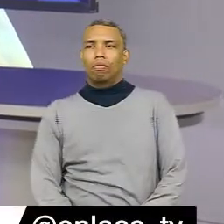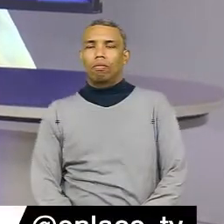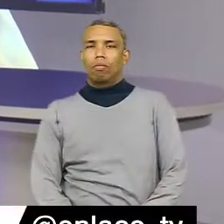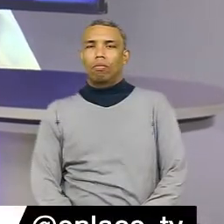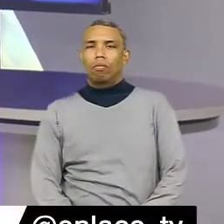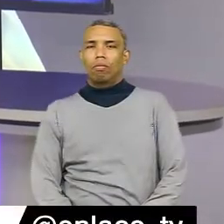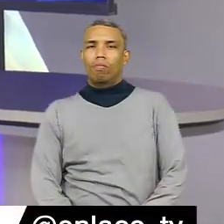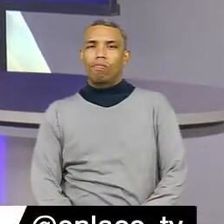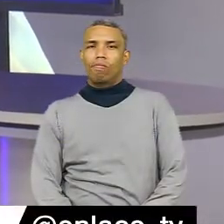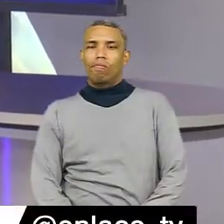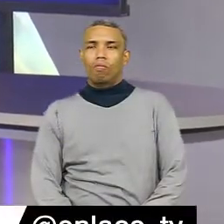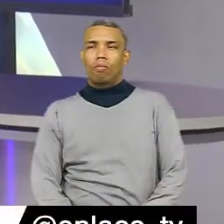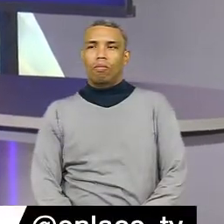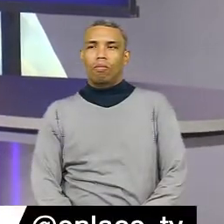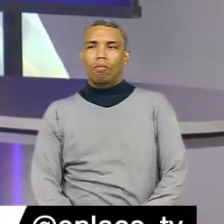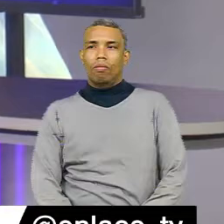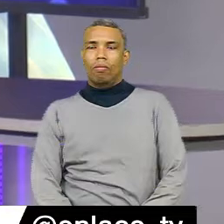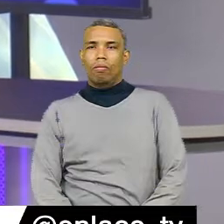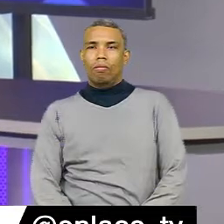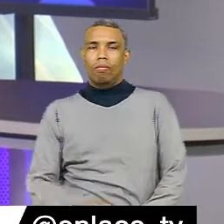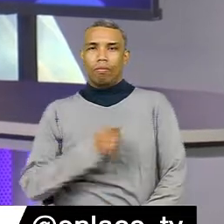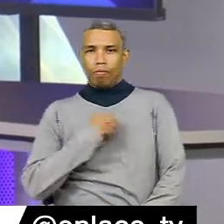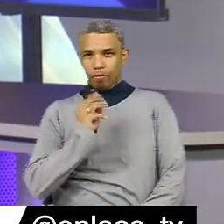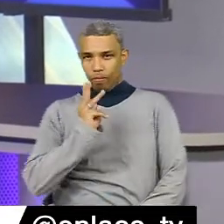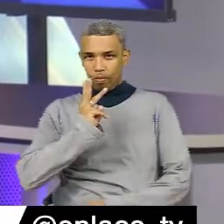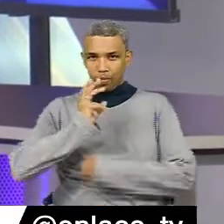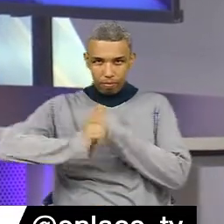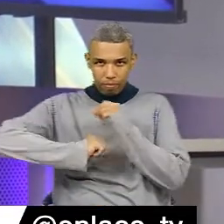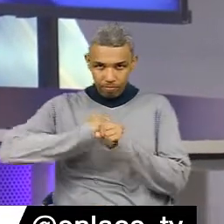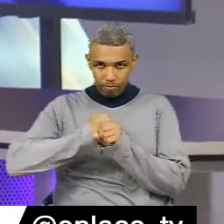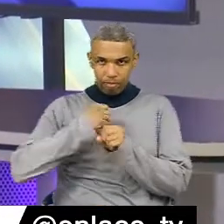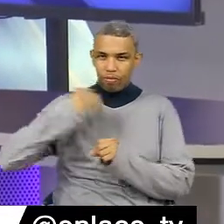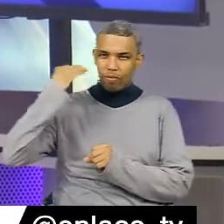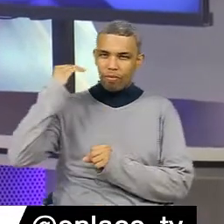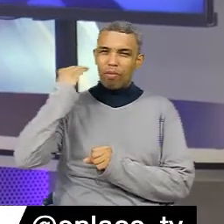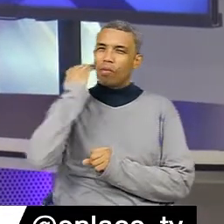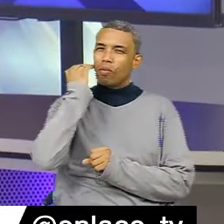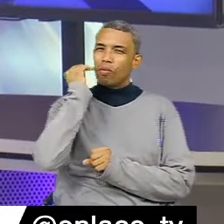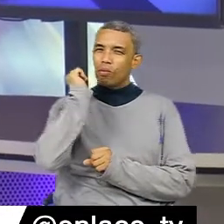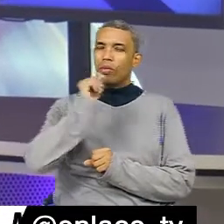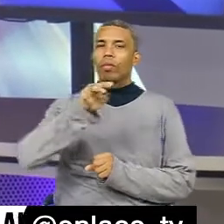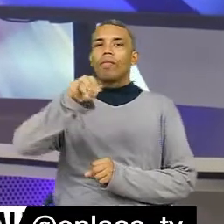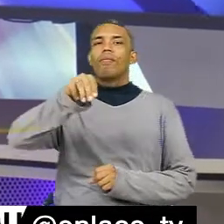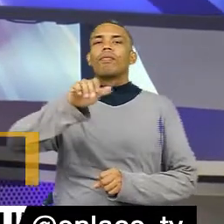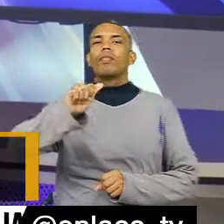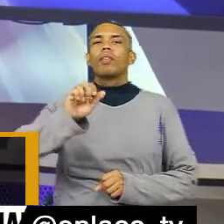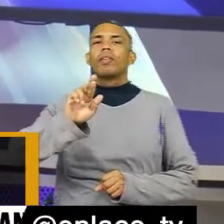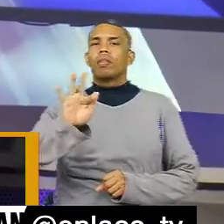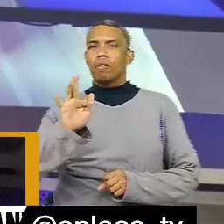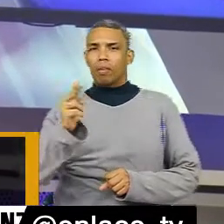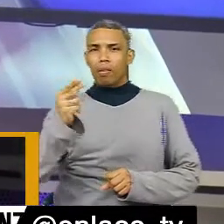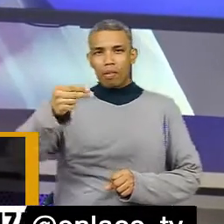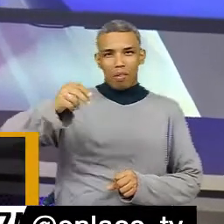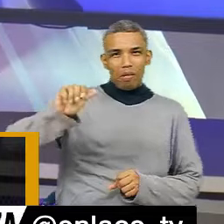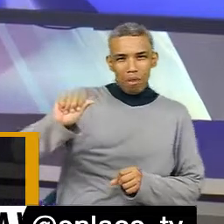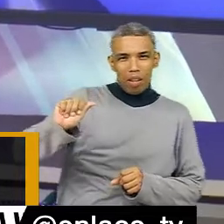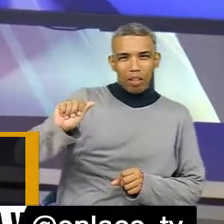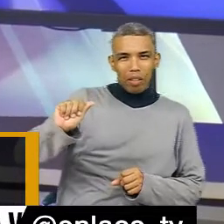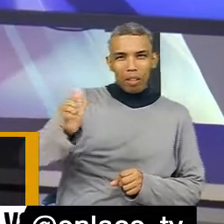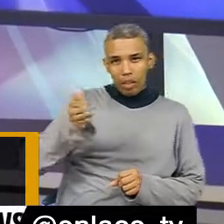Iniciamos con la información. Hoy se cumplen 3 años del feminicidio de Marta Conde en hechos registrados en la entrada al corregimiento de la Meseta de San